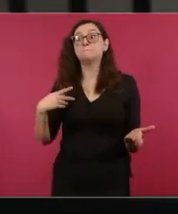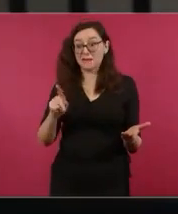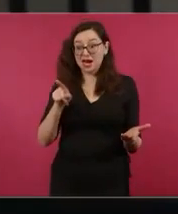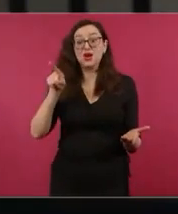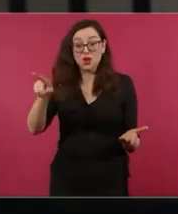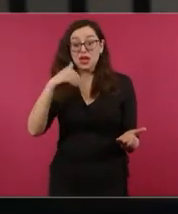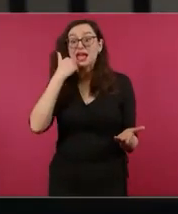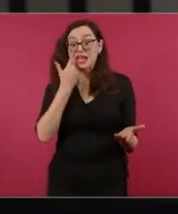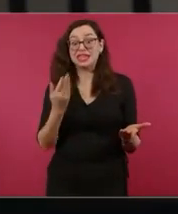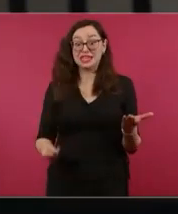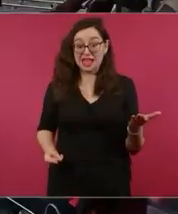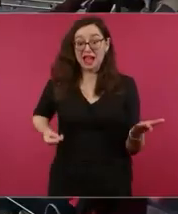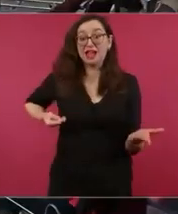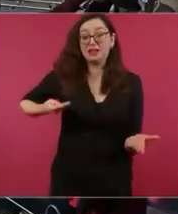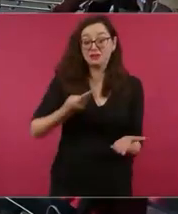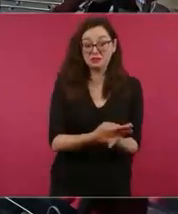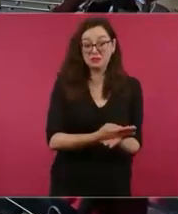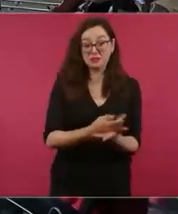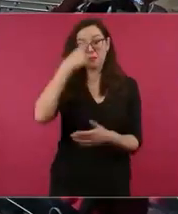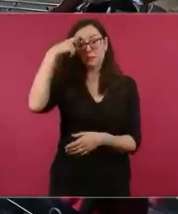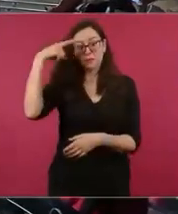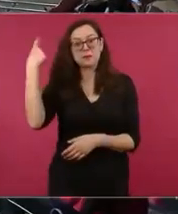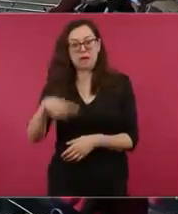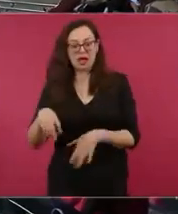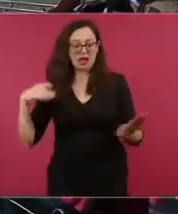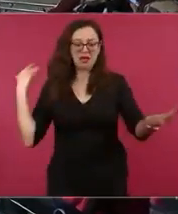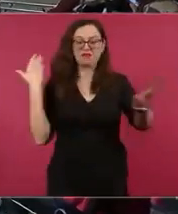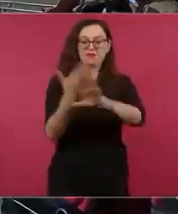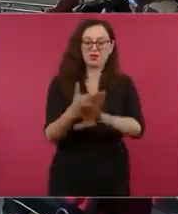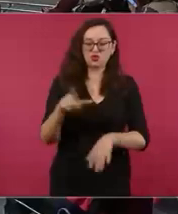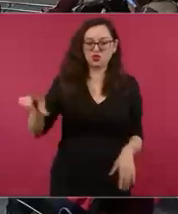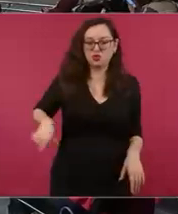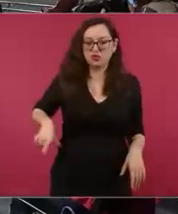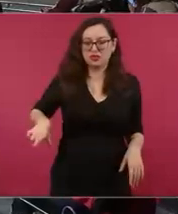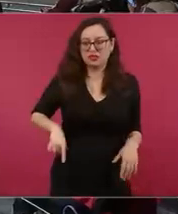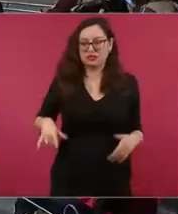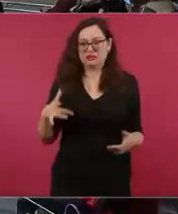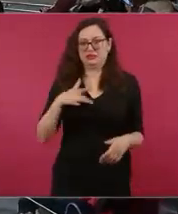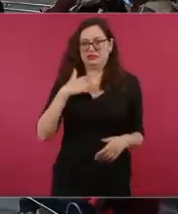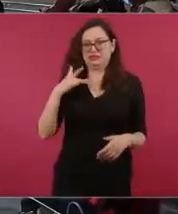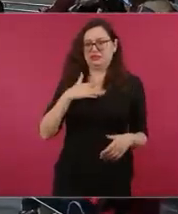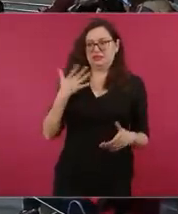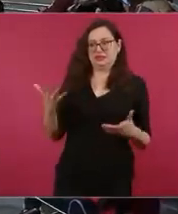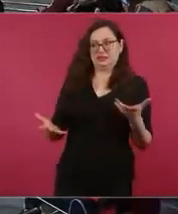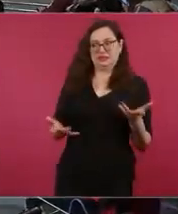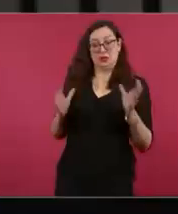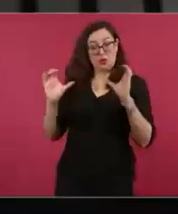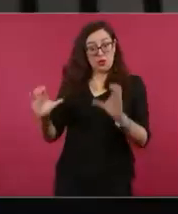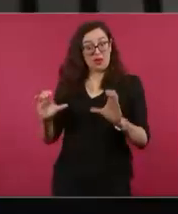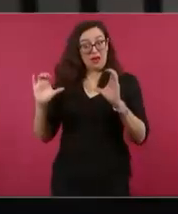la intención de por lo menos amagar. Entonces preguntarle, presidente, ¿qué lecciones le quedan al pueblo de